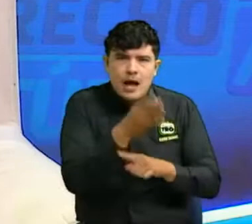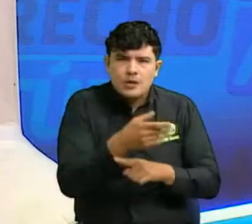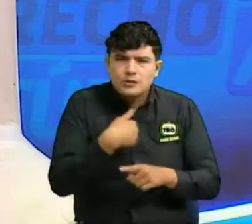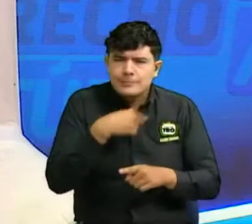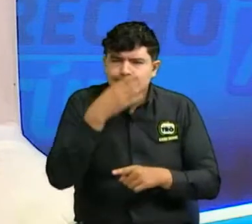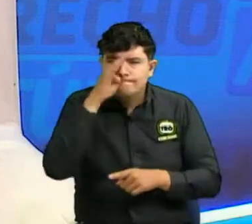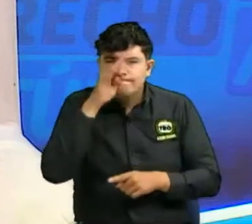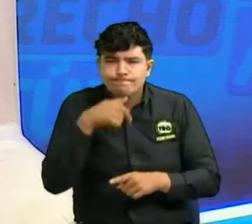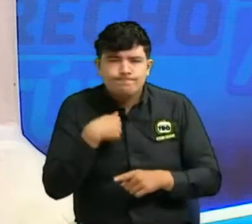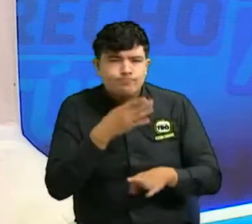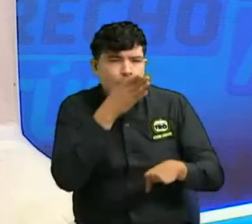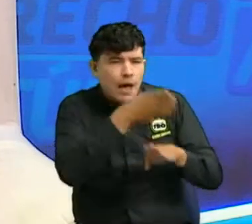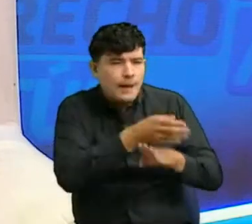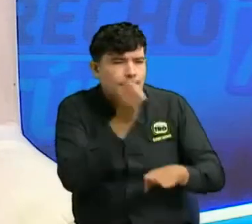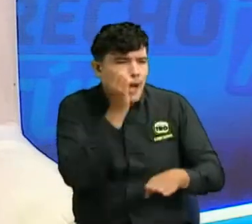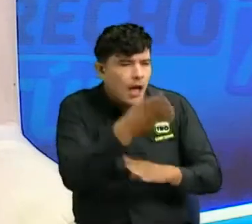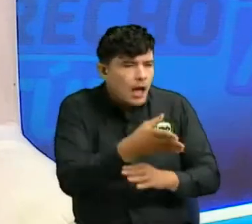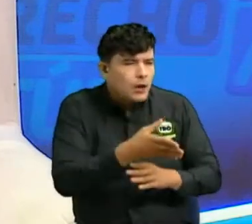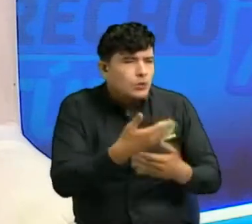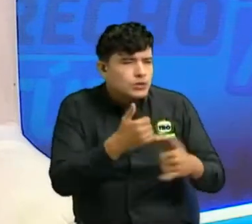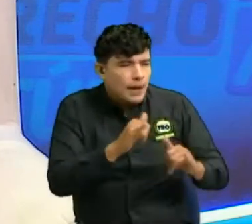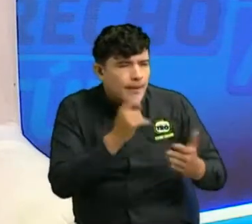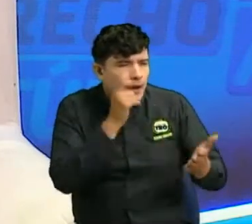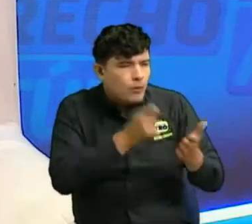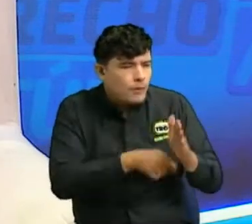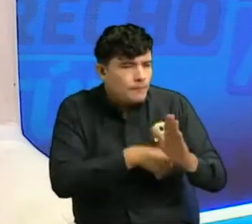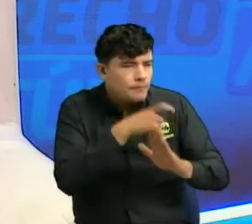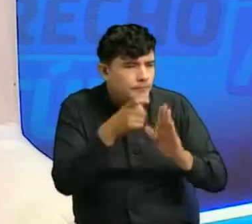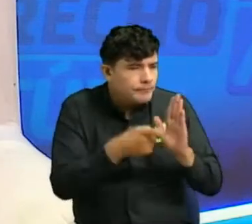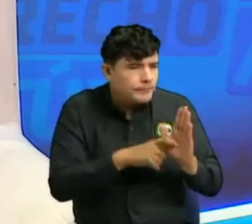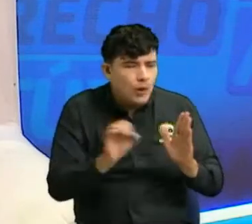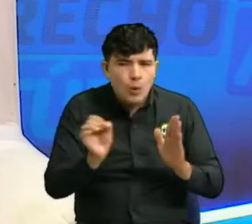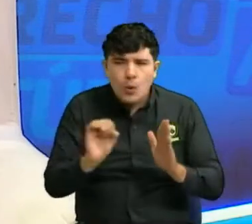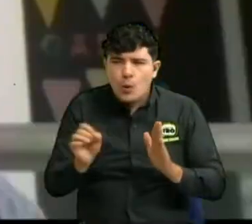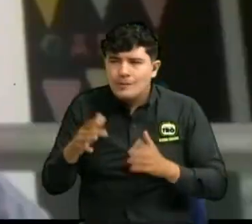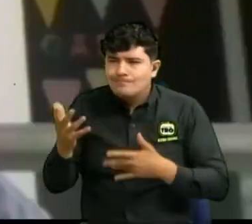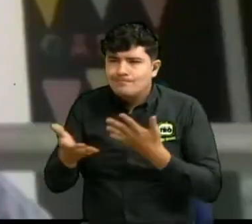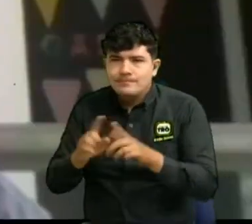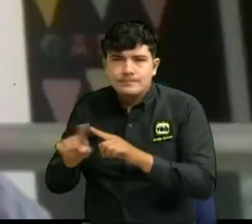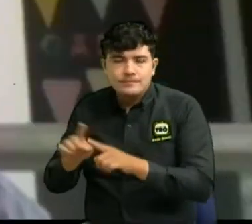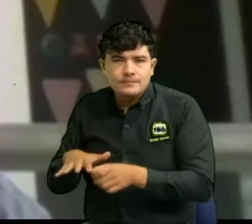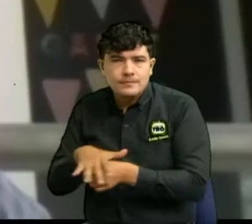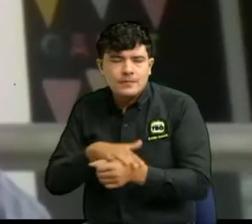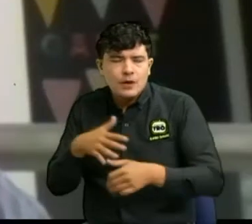abogado, ¿cómo funciona este tema de que Colpensiones cubre este tipo de gastos?